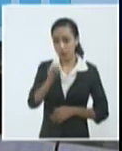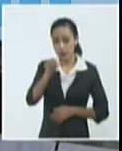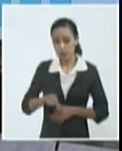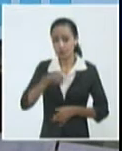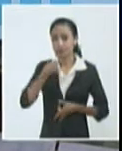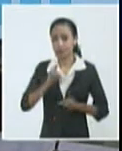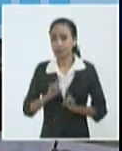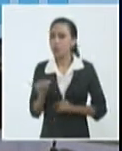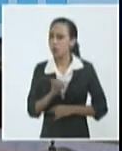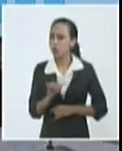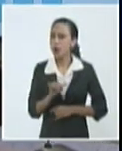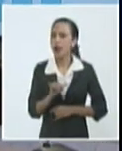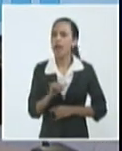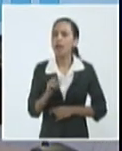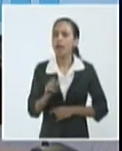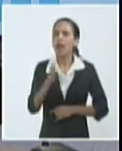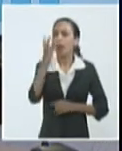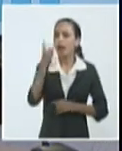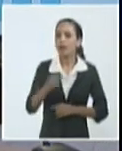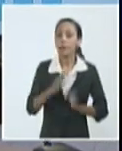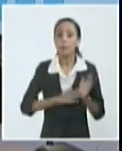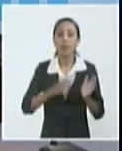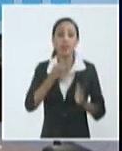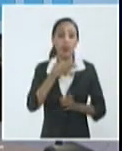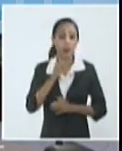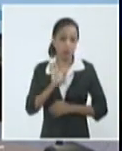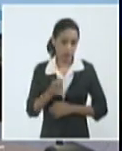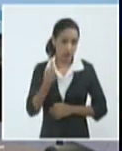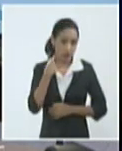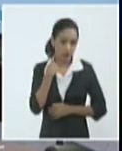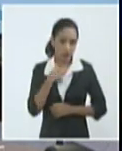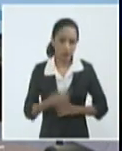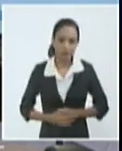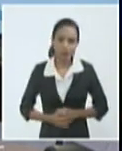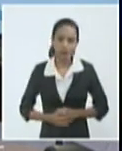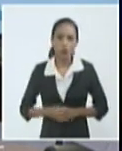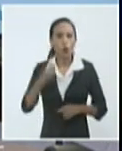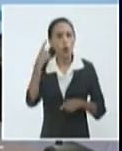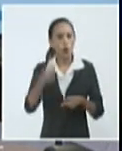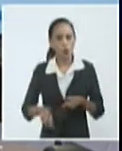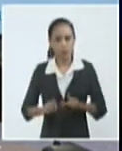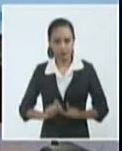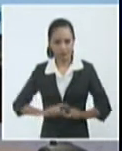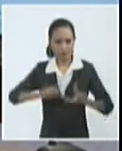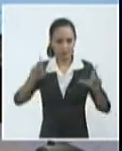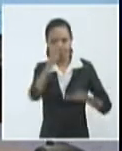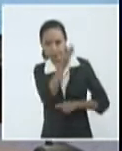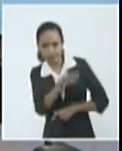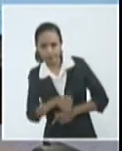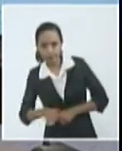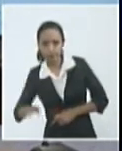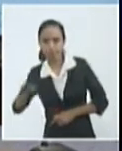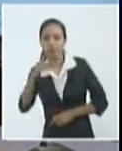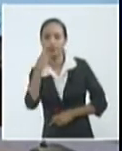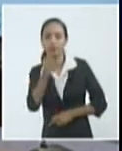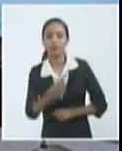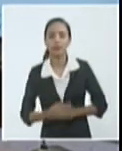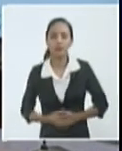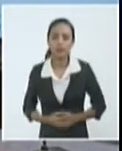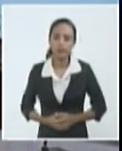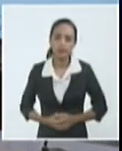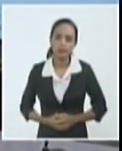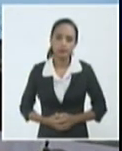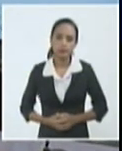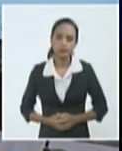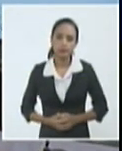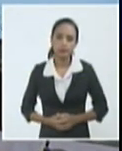enero de ese año. Pasamos a otra diapositiva. Este es un modelo,